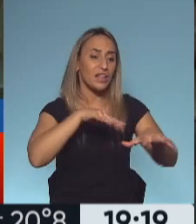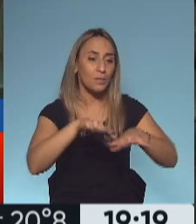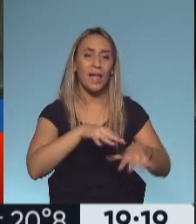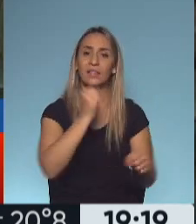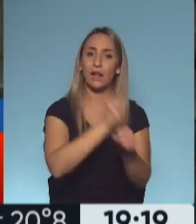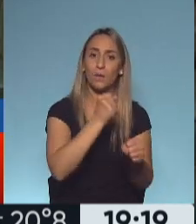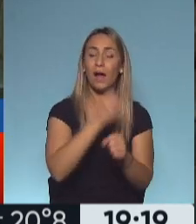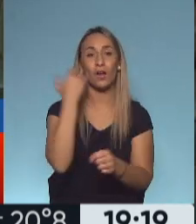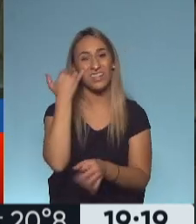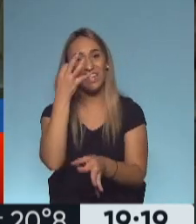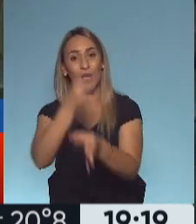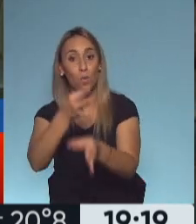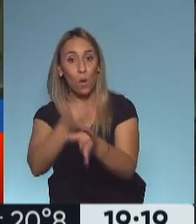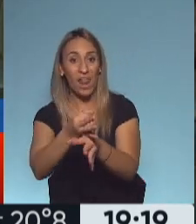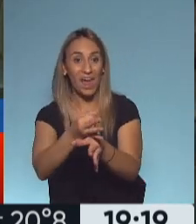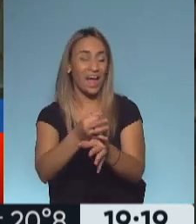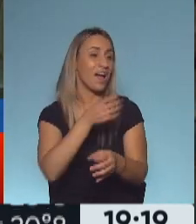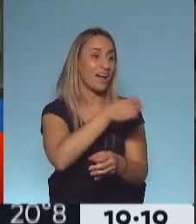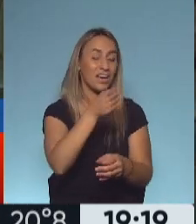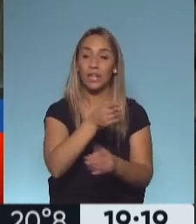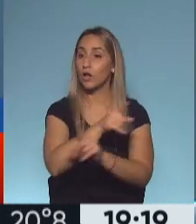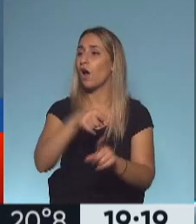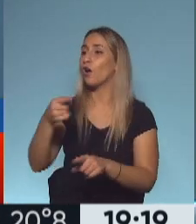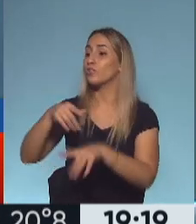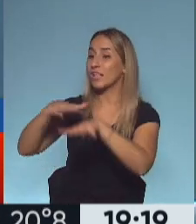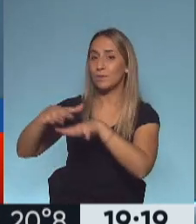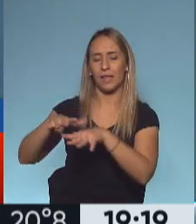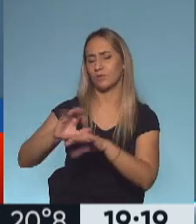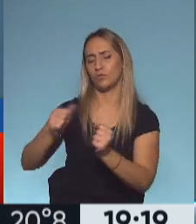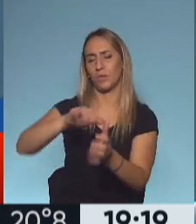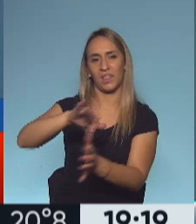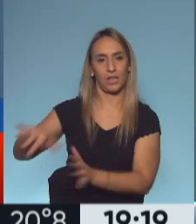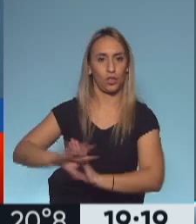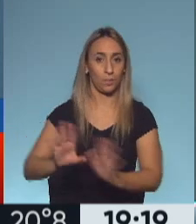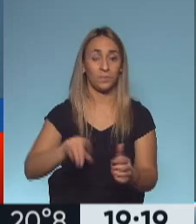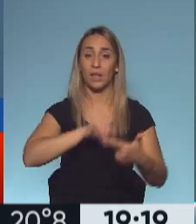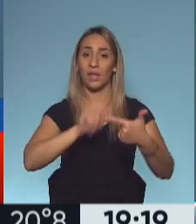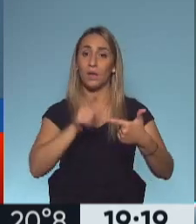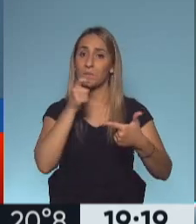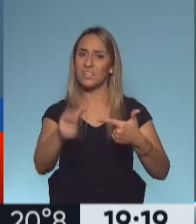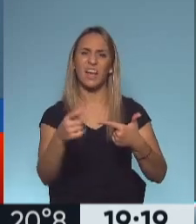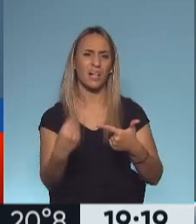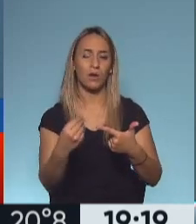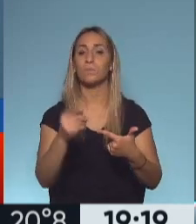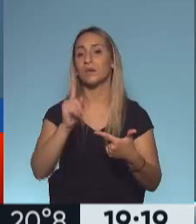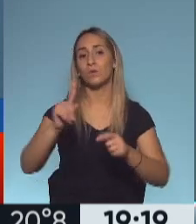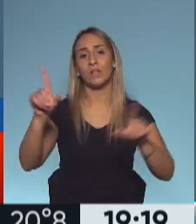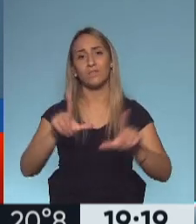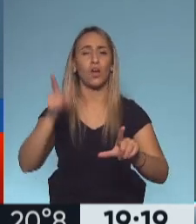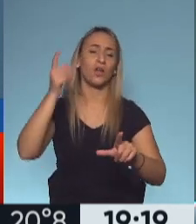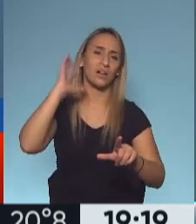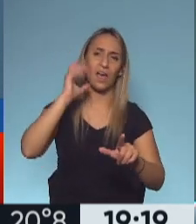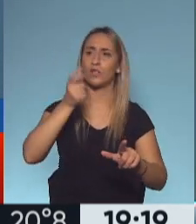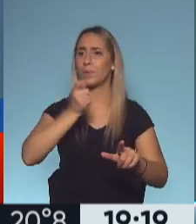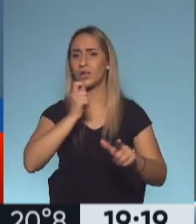obsesión del gobierno, sostener trabajos y escuelas. El otro mensaje a los medios de comunicación, ya lo hablamos esta semana,